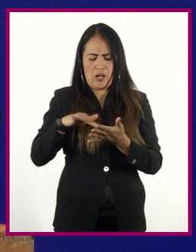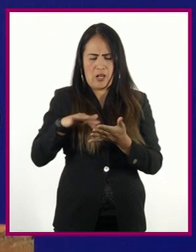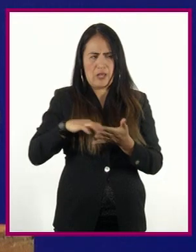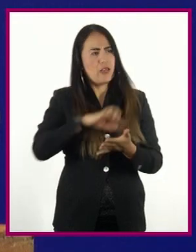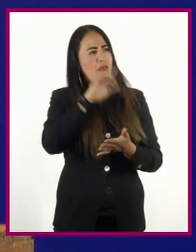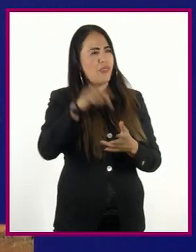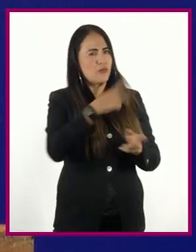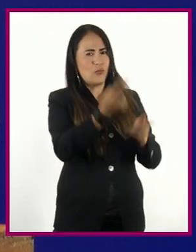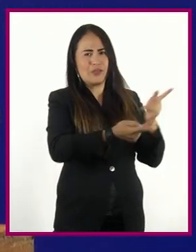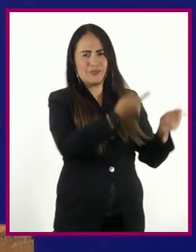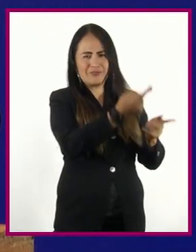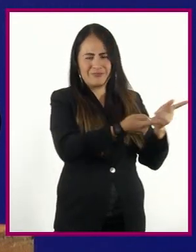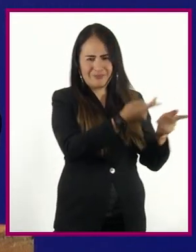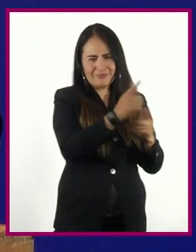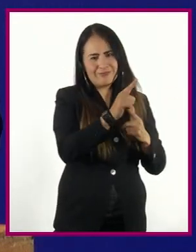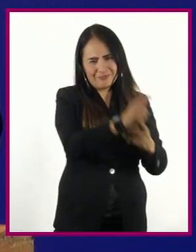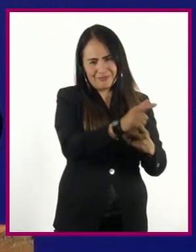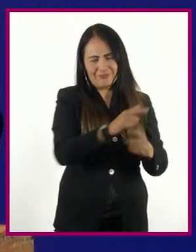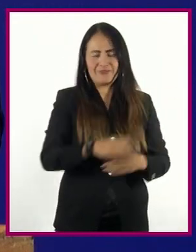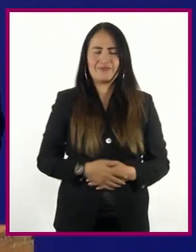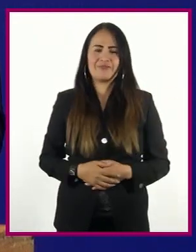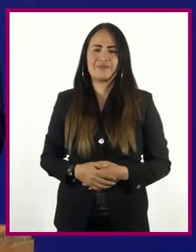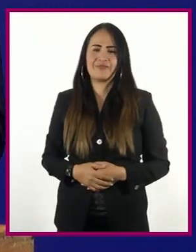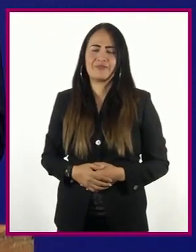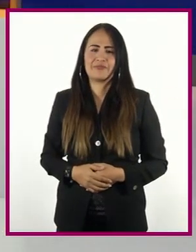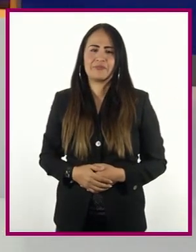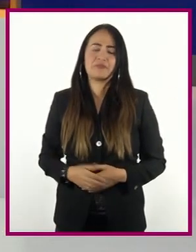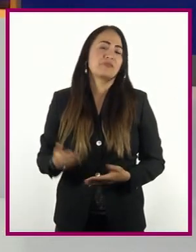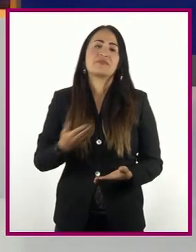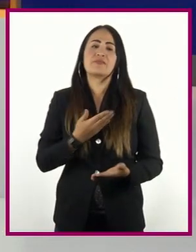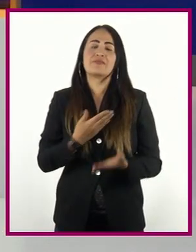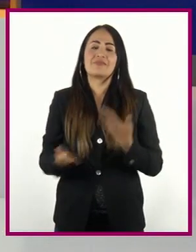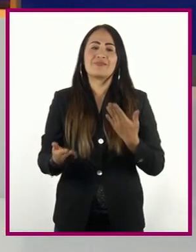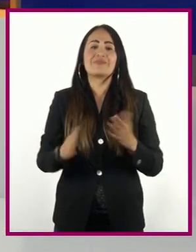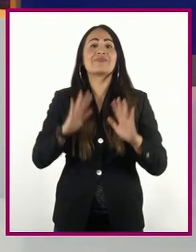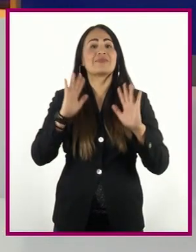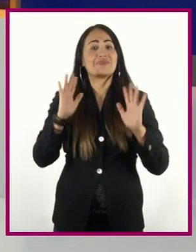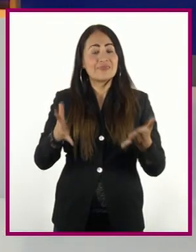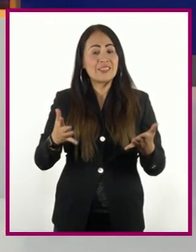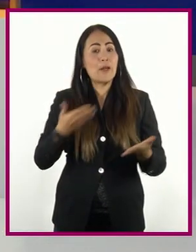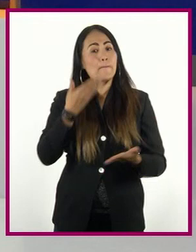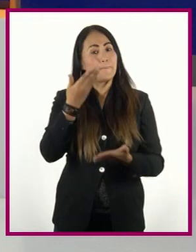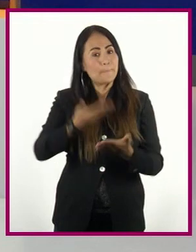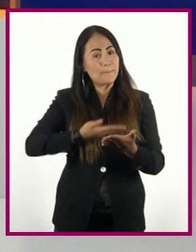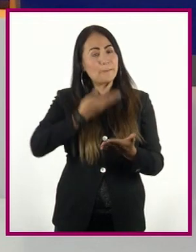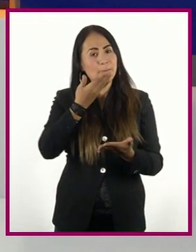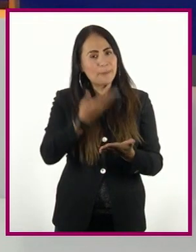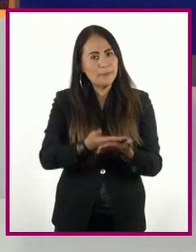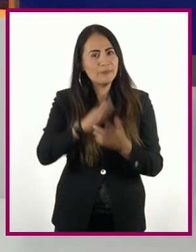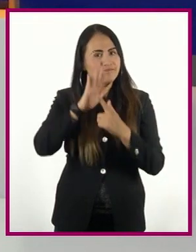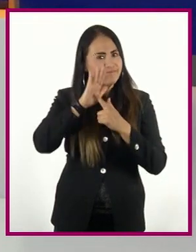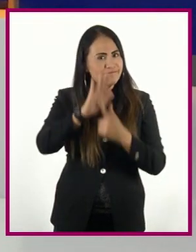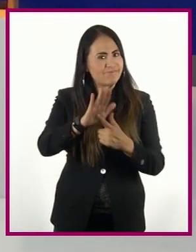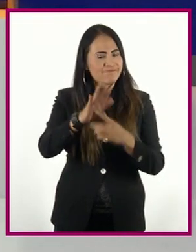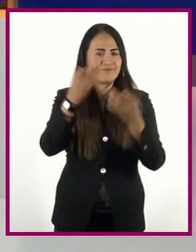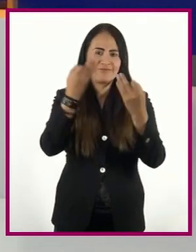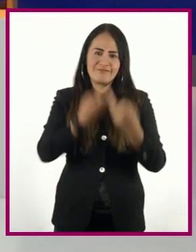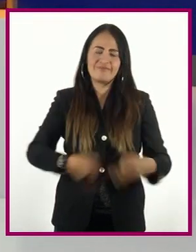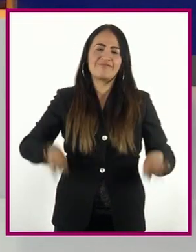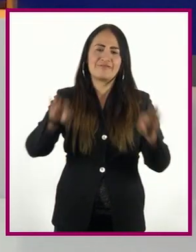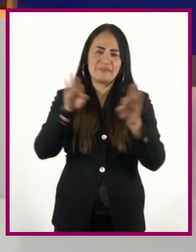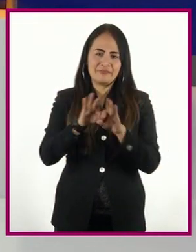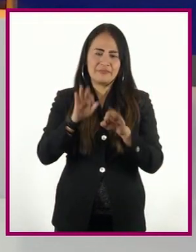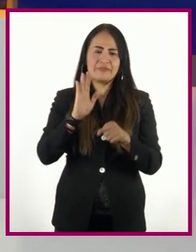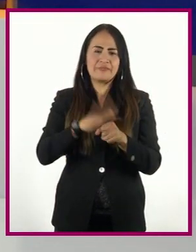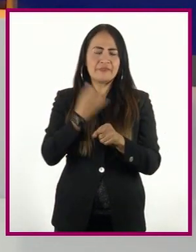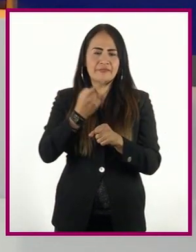ahí y salir del problema. Ahora, el momento de la presentación es muy importante, ya que es el momento